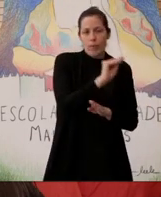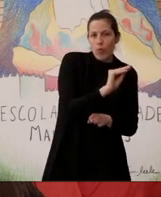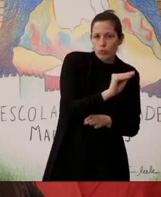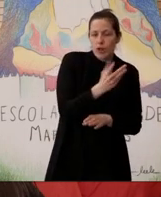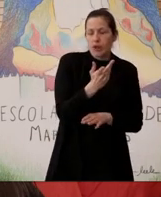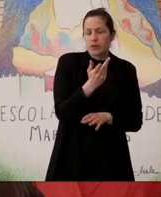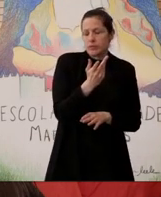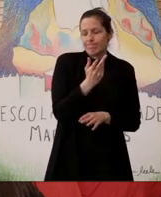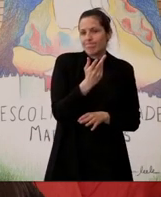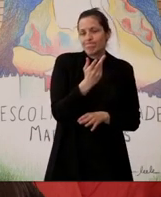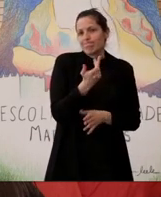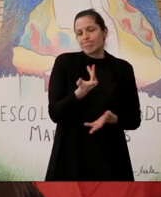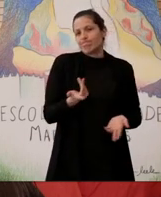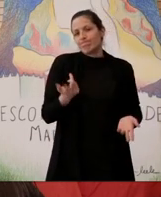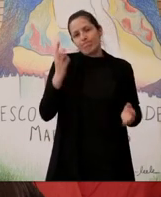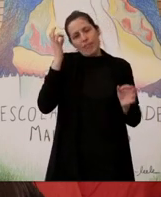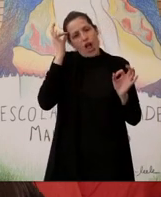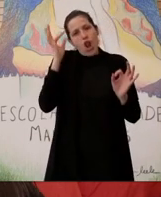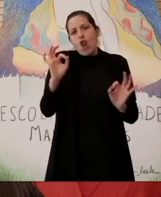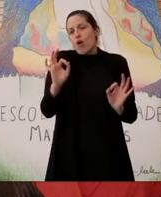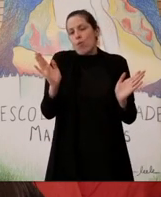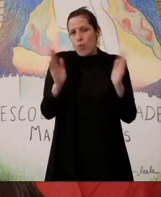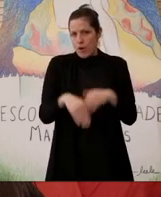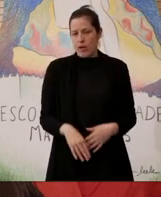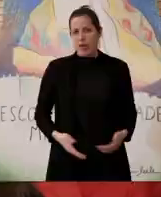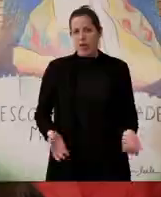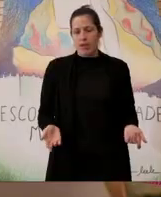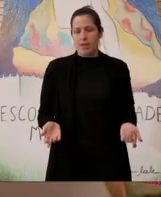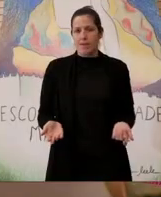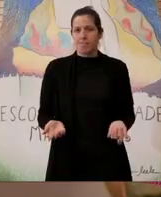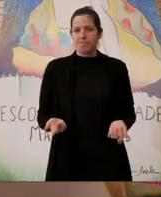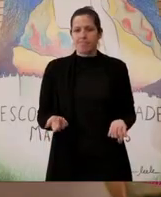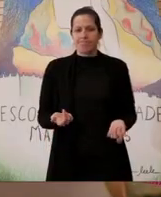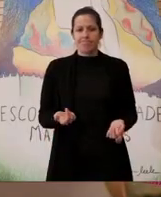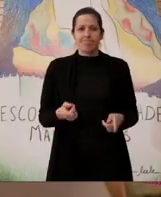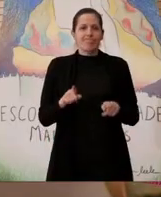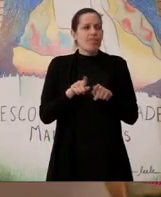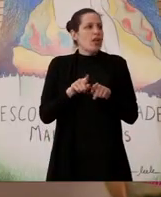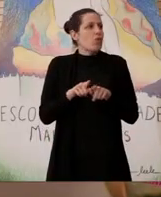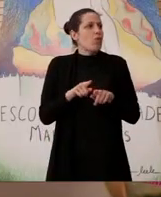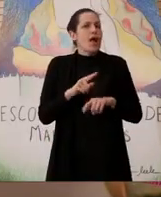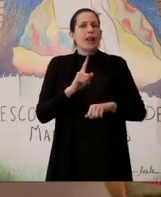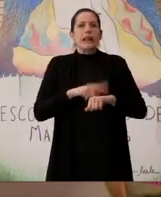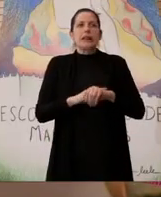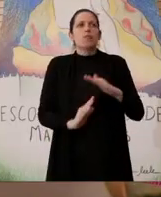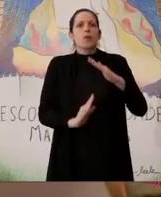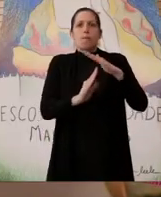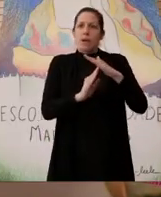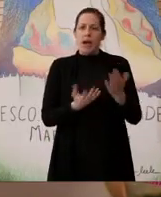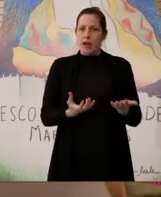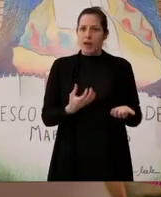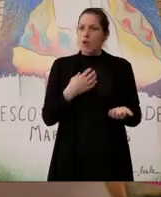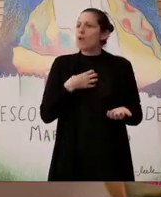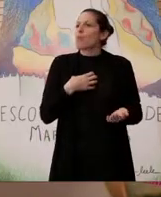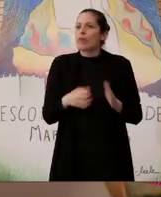eso no enté en sentido y creo que es como como como tero tempo de tiro y no enter capacidad de pedir Esto no puede seguir